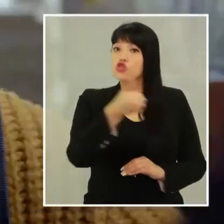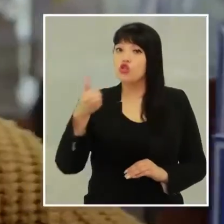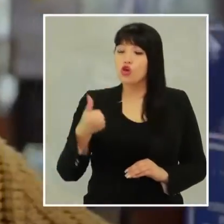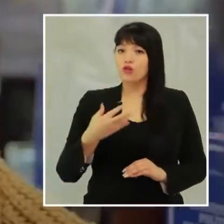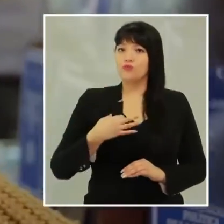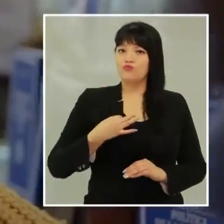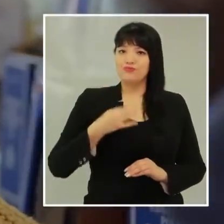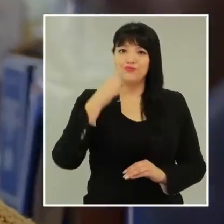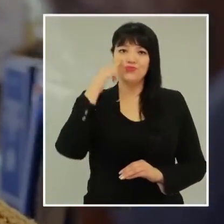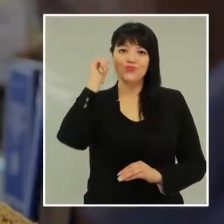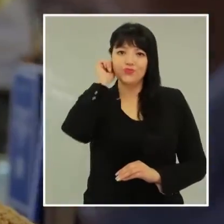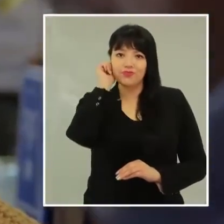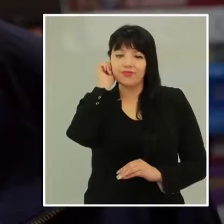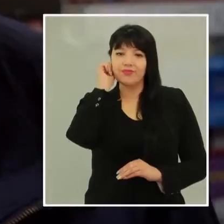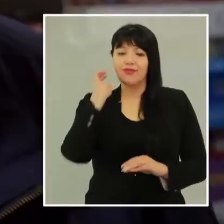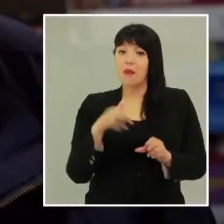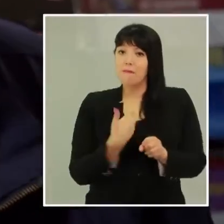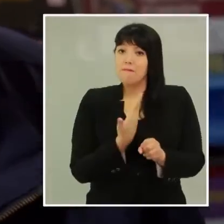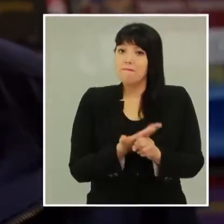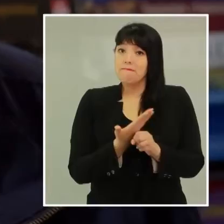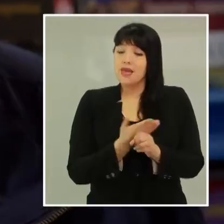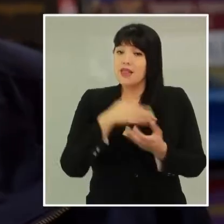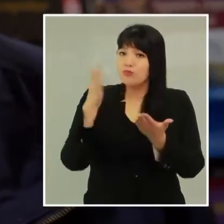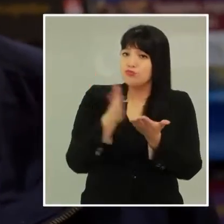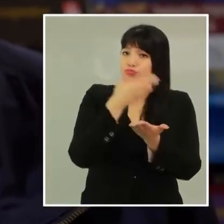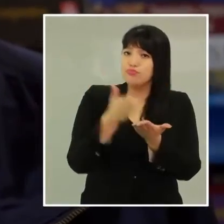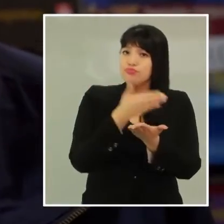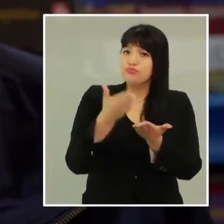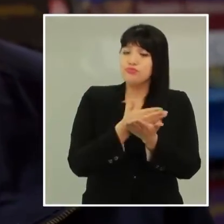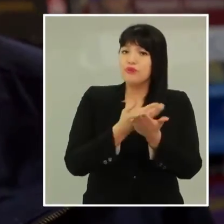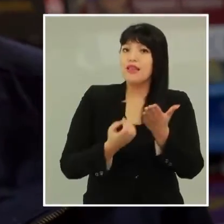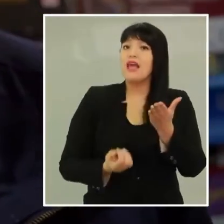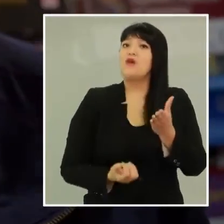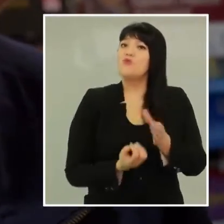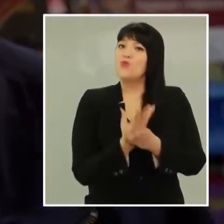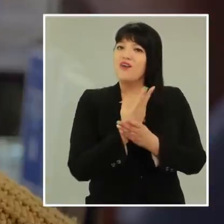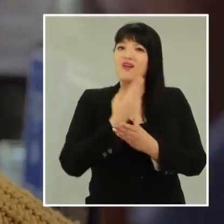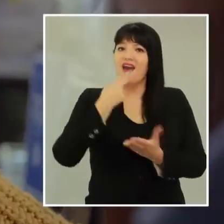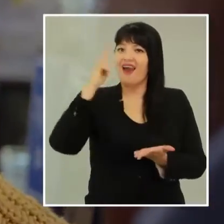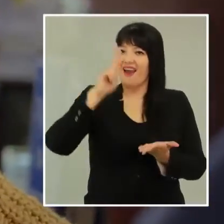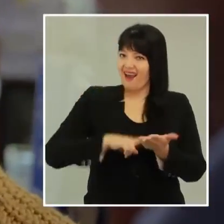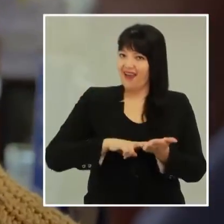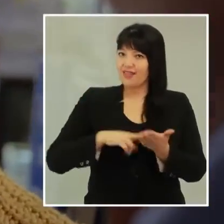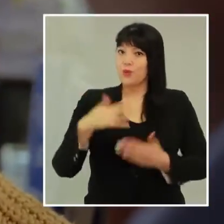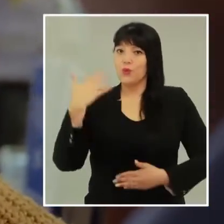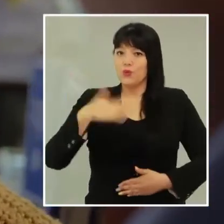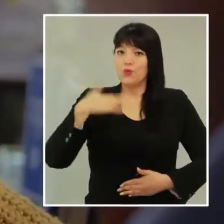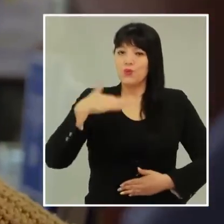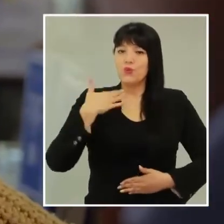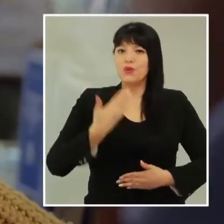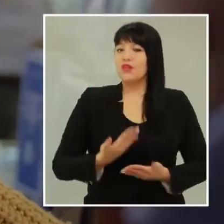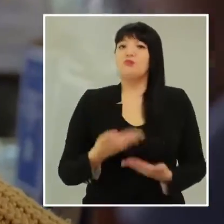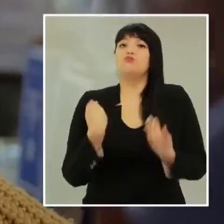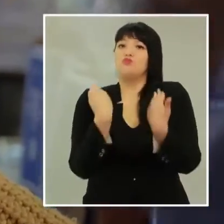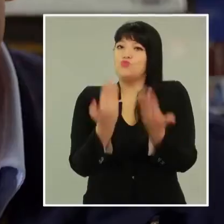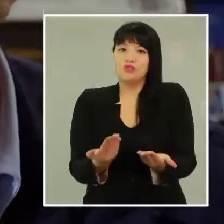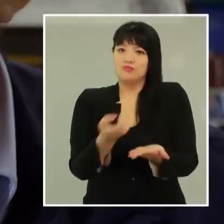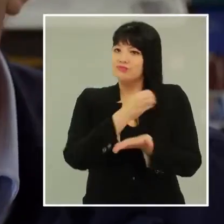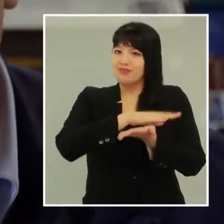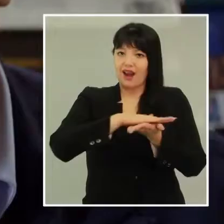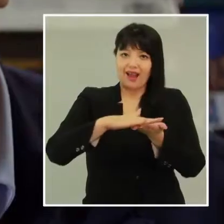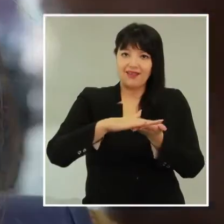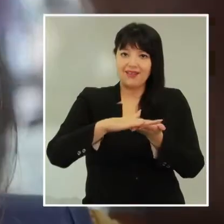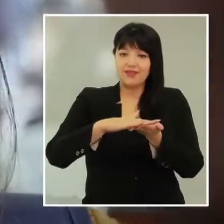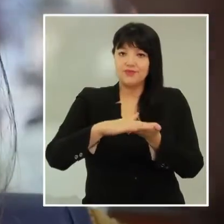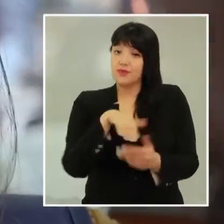Todo ciudadano o ciudadana que solicite el texto de la nueva Carta Magna se le entregará un ejemplar sin